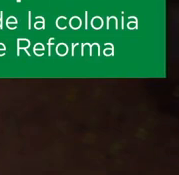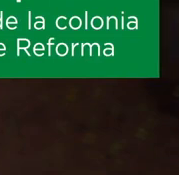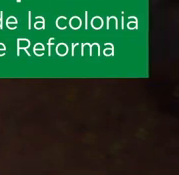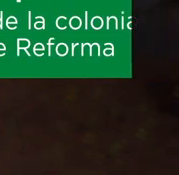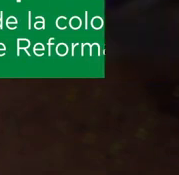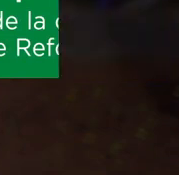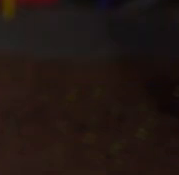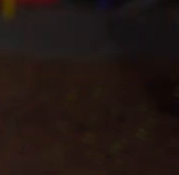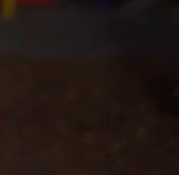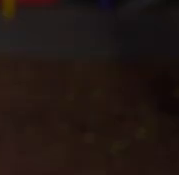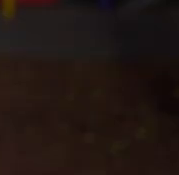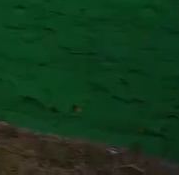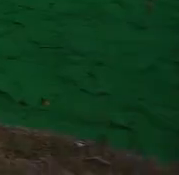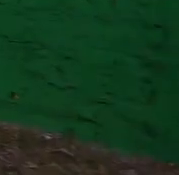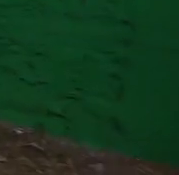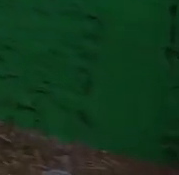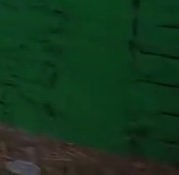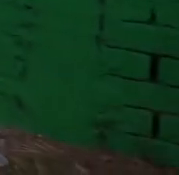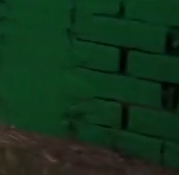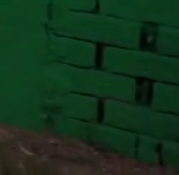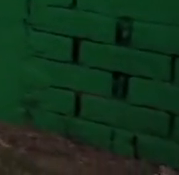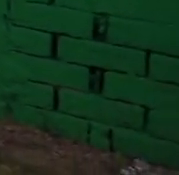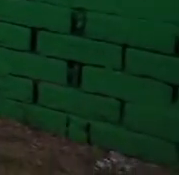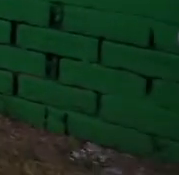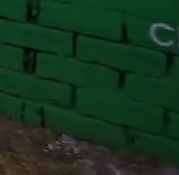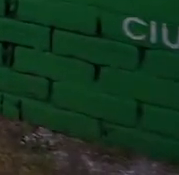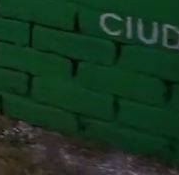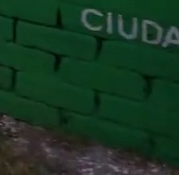el pastito así bonito.